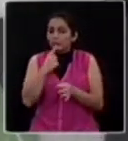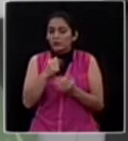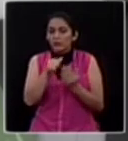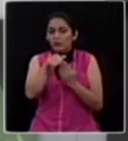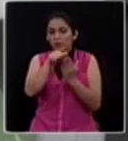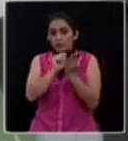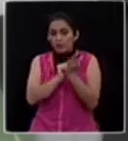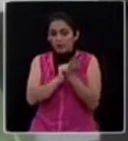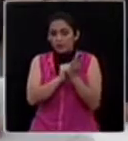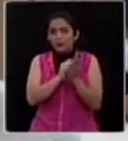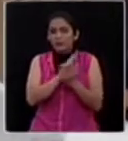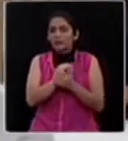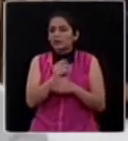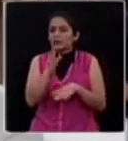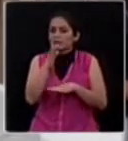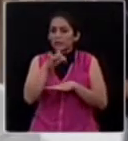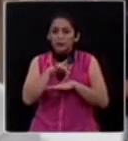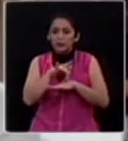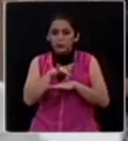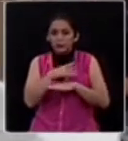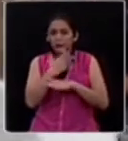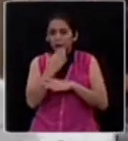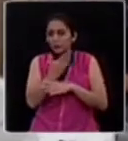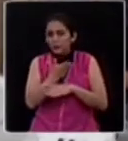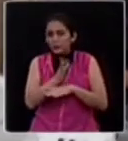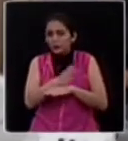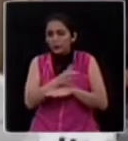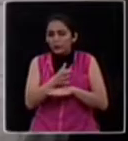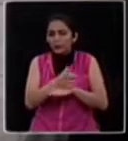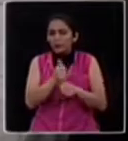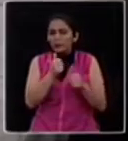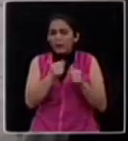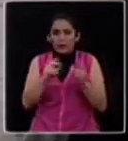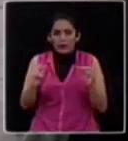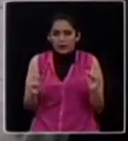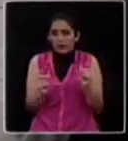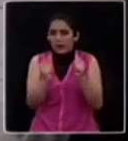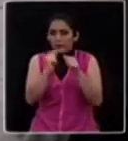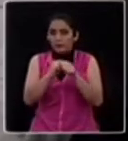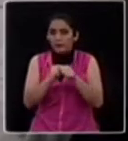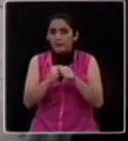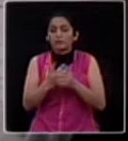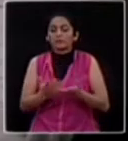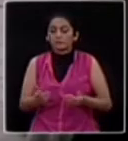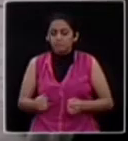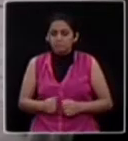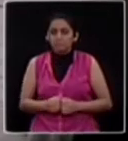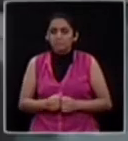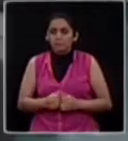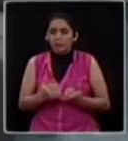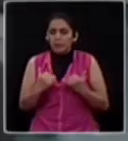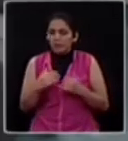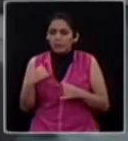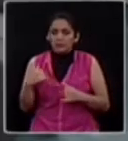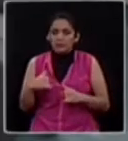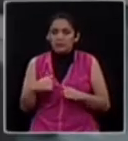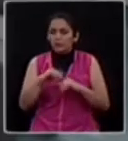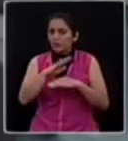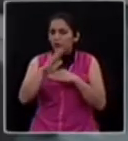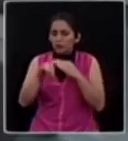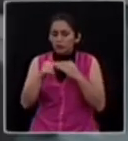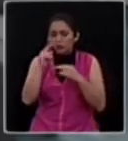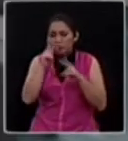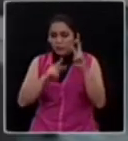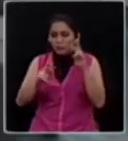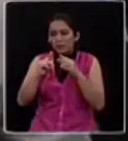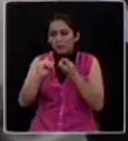agendamiento de turnos para la atención a los afiliados ha permitido reducir los tiempos de espera, proceso que continúa en permanente evaluación para optimizar